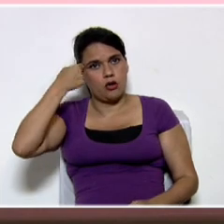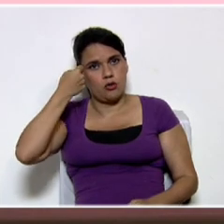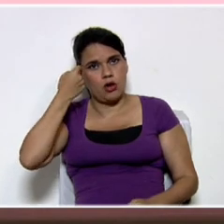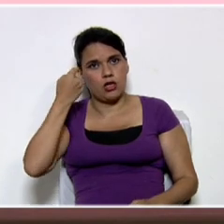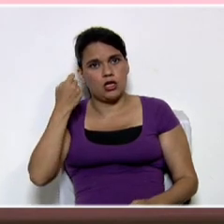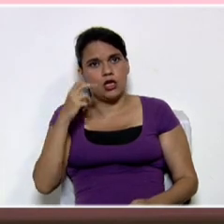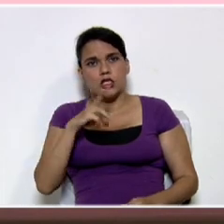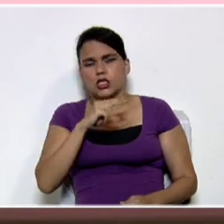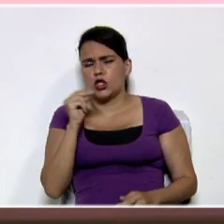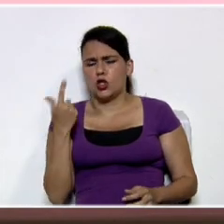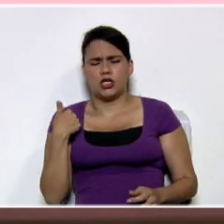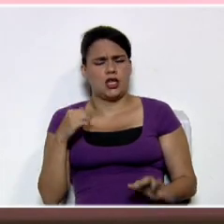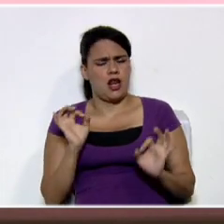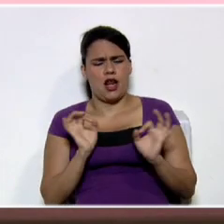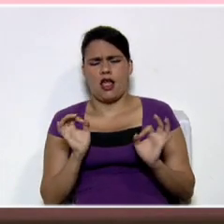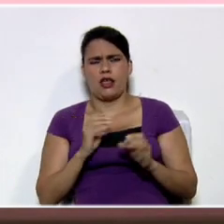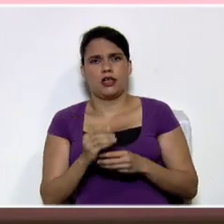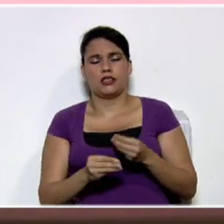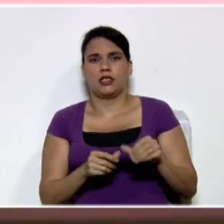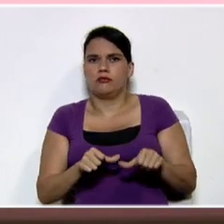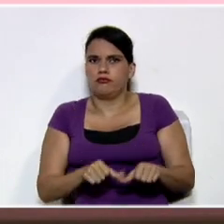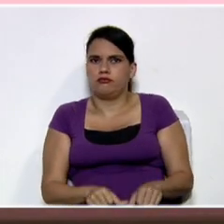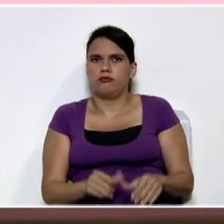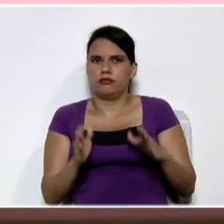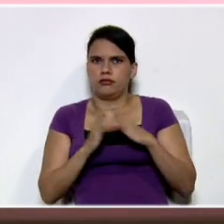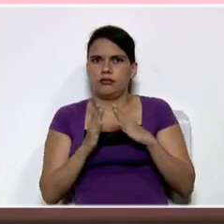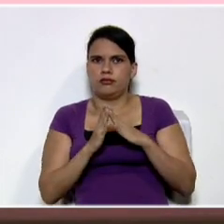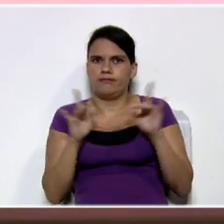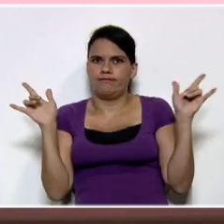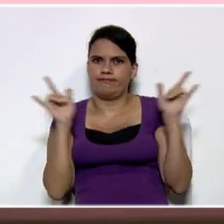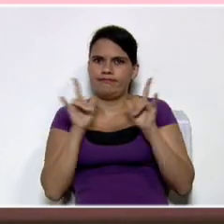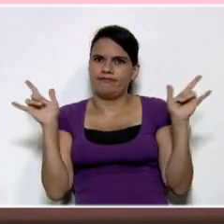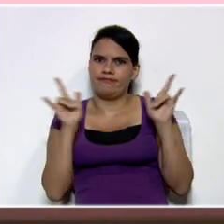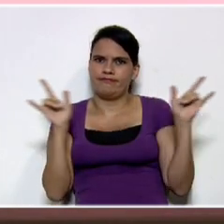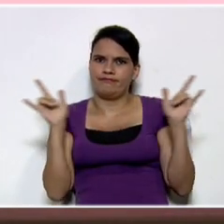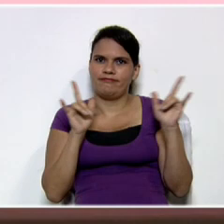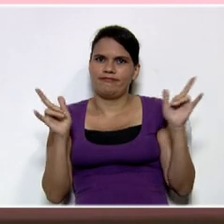no tienes nada que hacer, quédate en casa. Hasta luego.